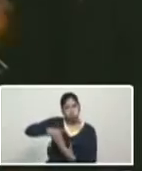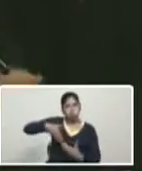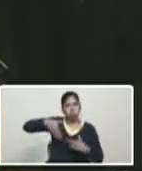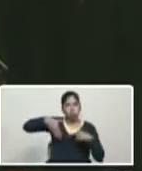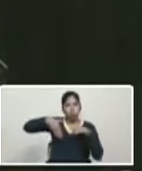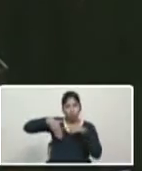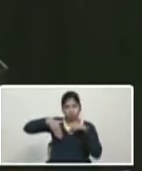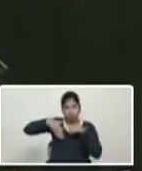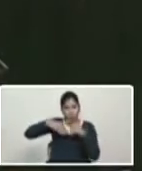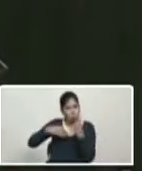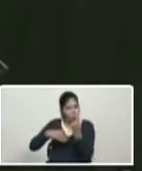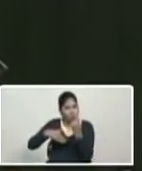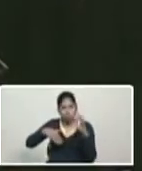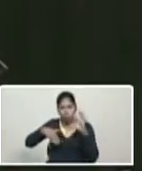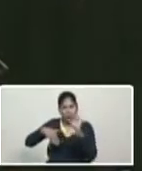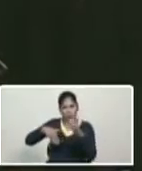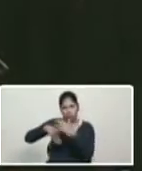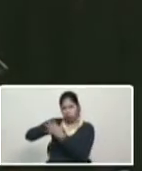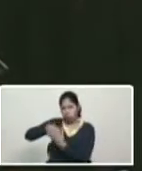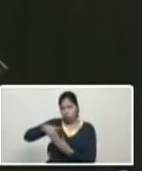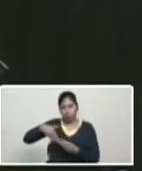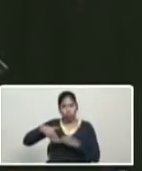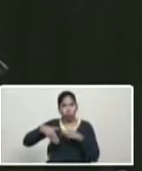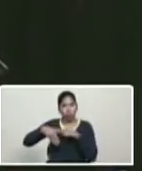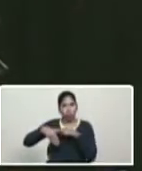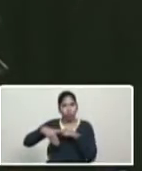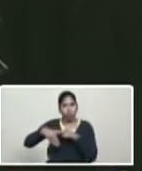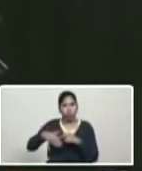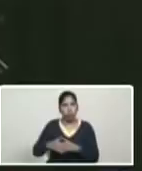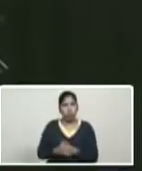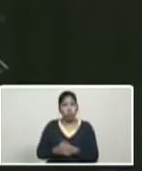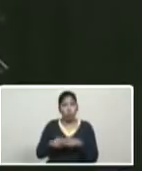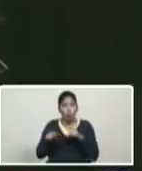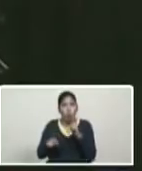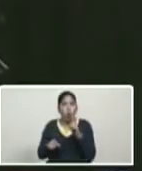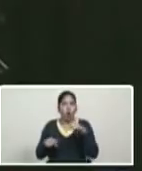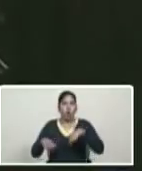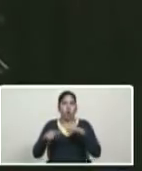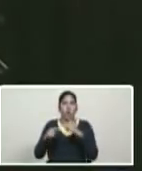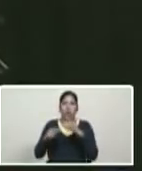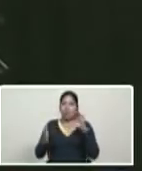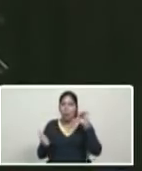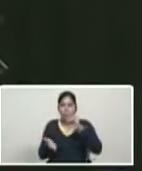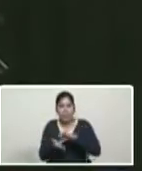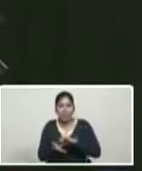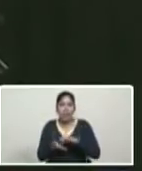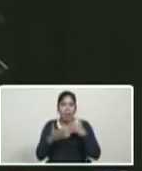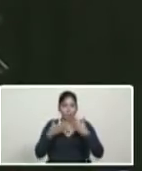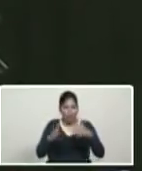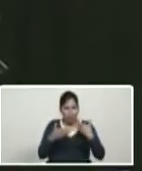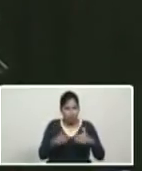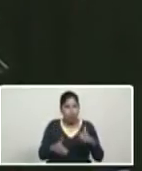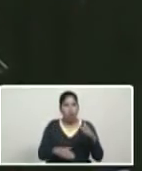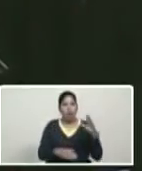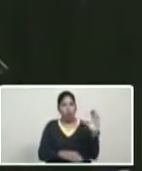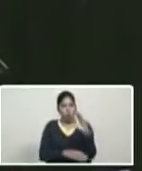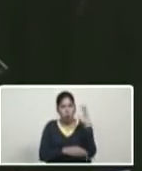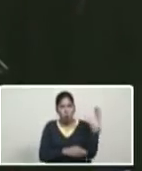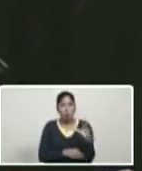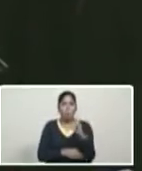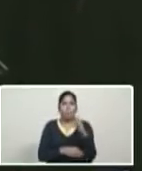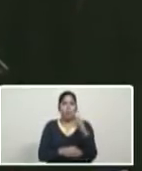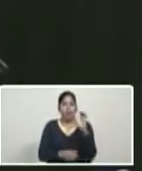las armas del Ejército Libertador, lo que hoy es Venezuela, Colombia, Panamá y